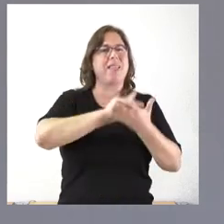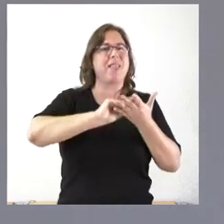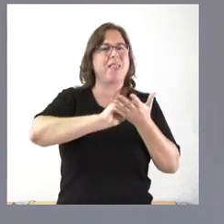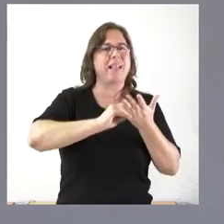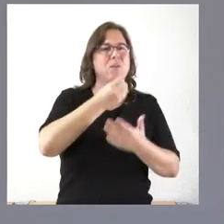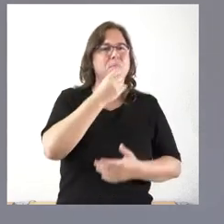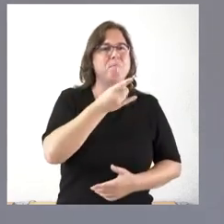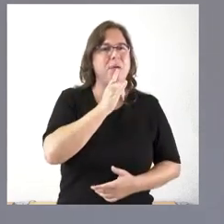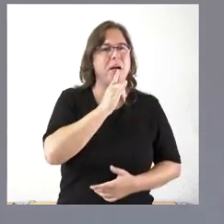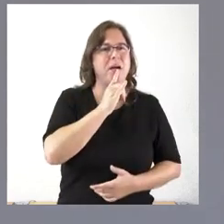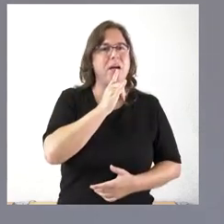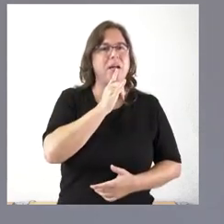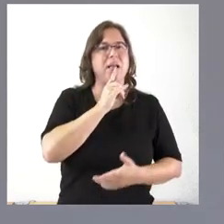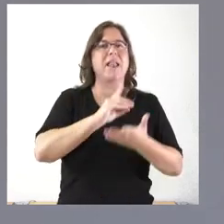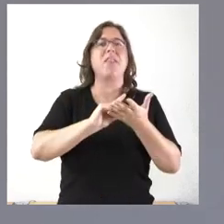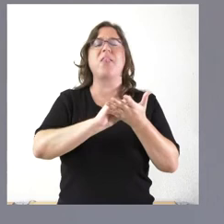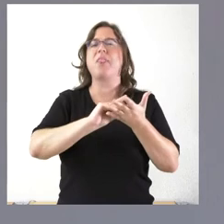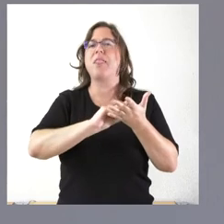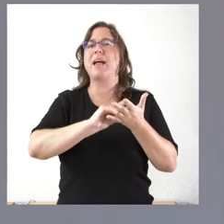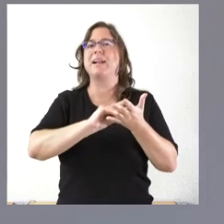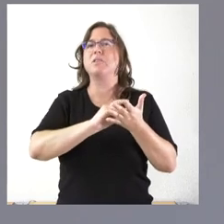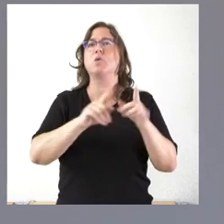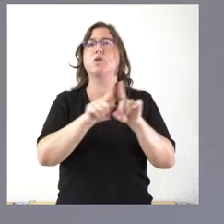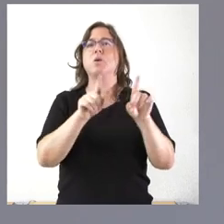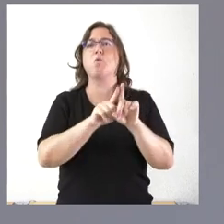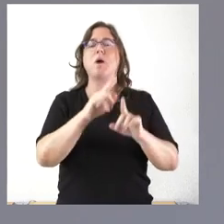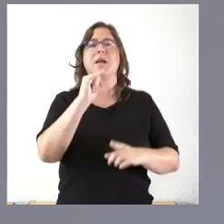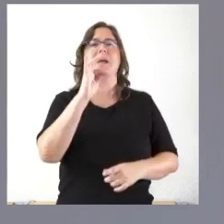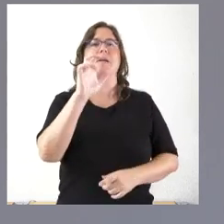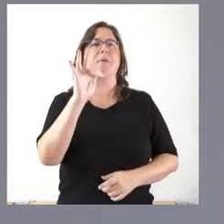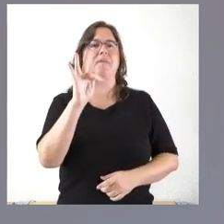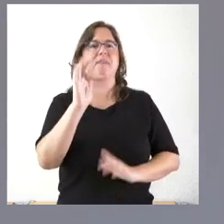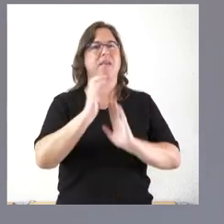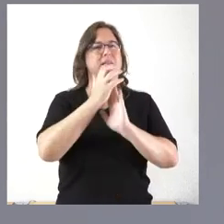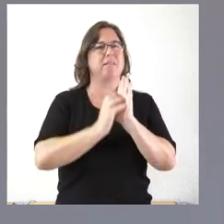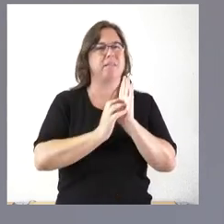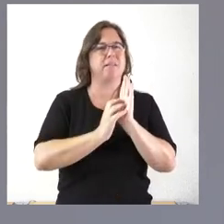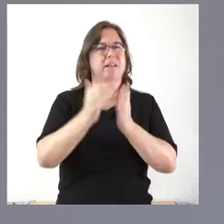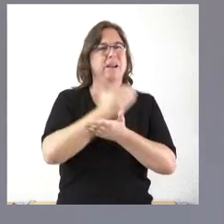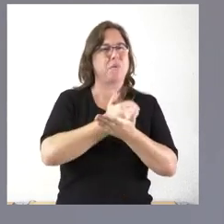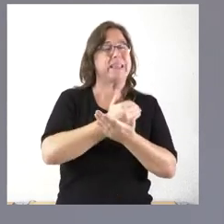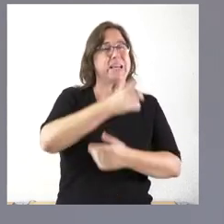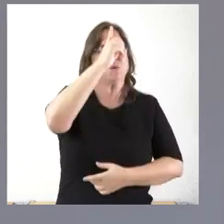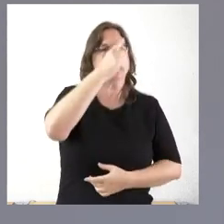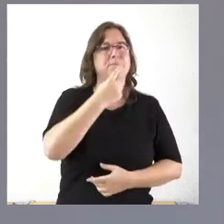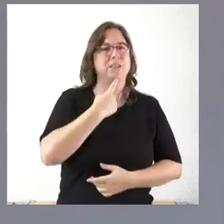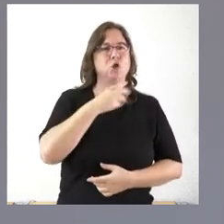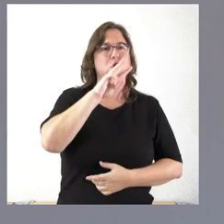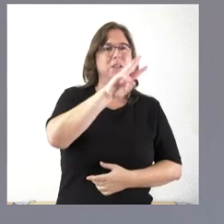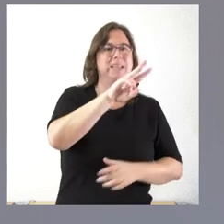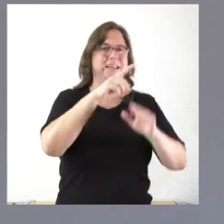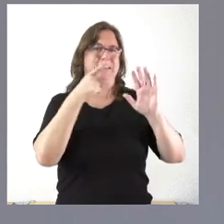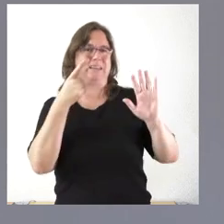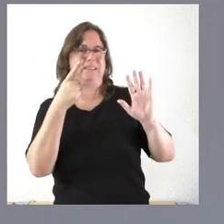referencia al impacto que va a tener la rebaja del IRPF en la recaudación, no sé si ha dicho 36 y creo recordar que antes habían